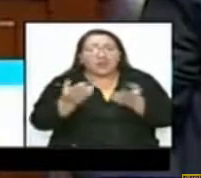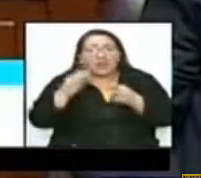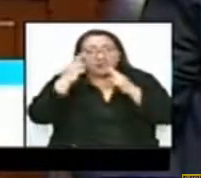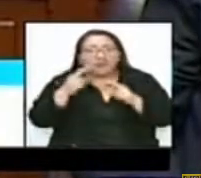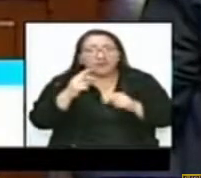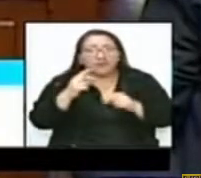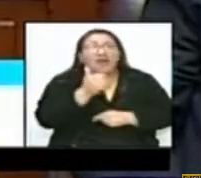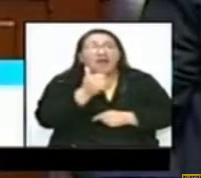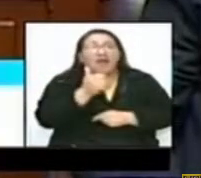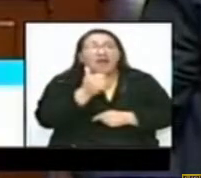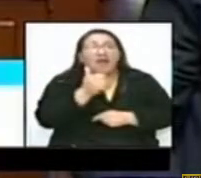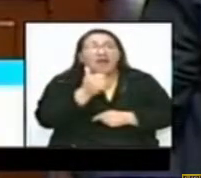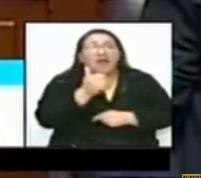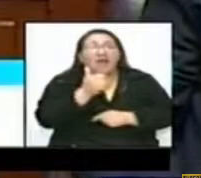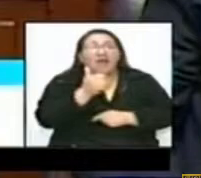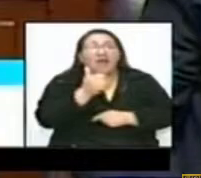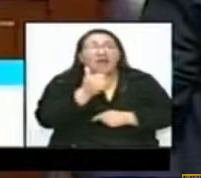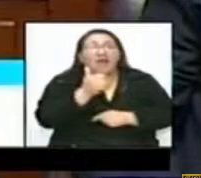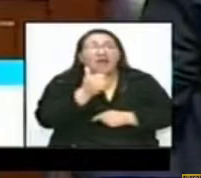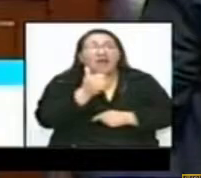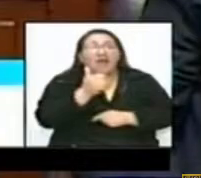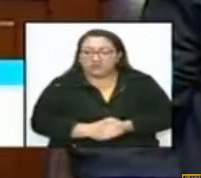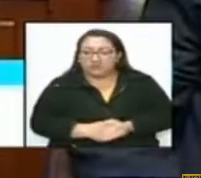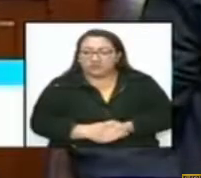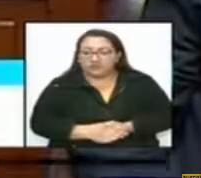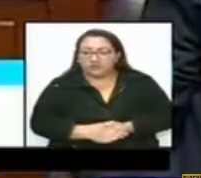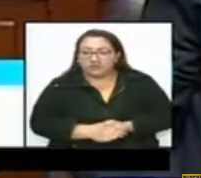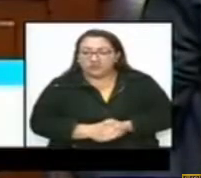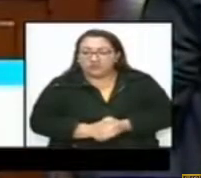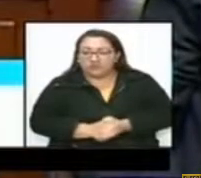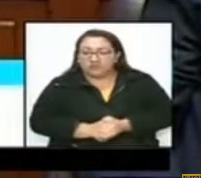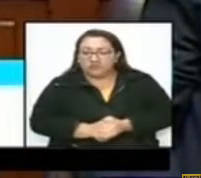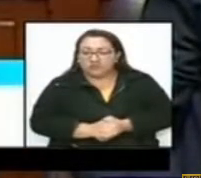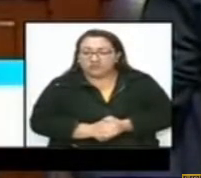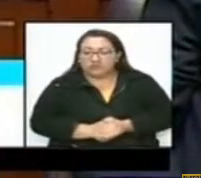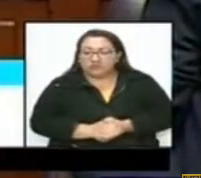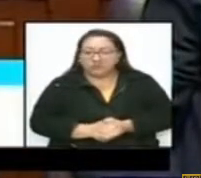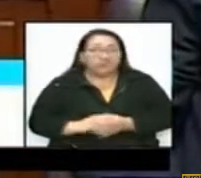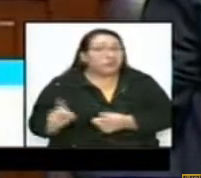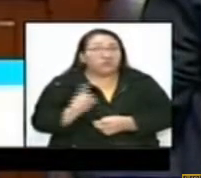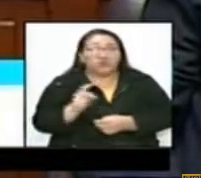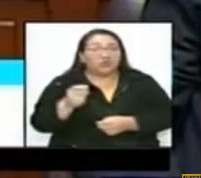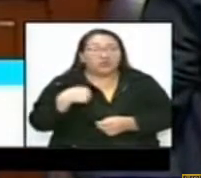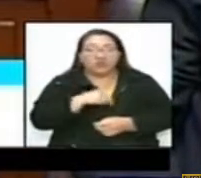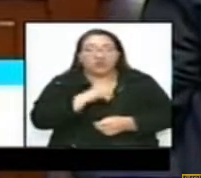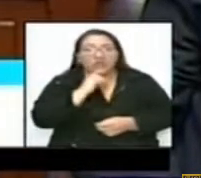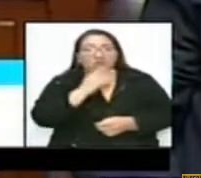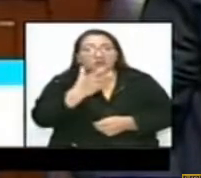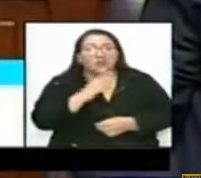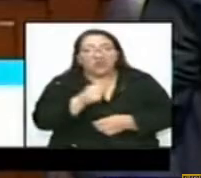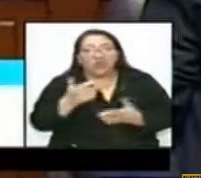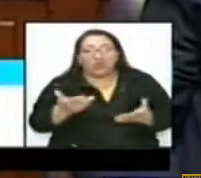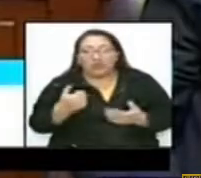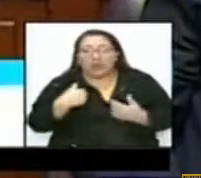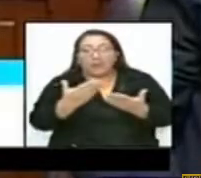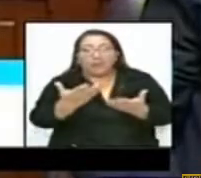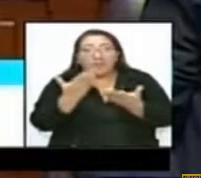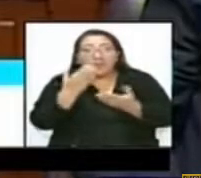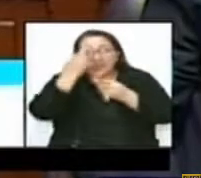respete a cada uno de los congresistas de acá presentes no estamos pidiendo otra cosa vimos